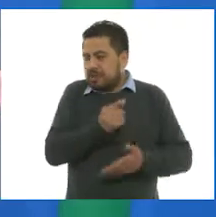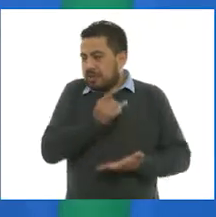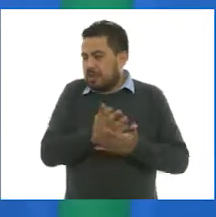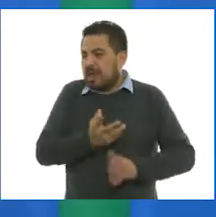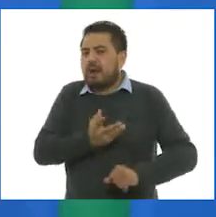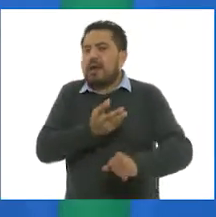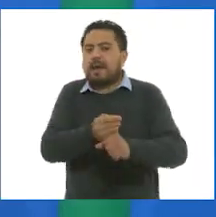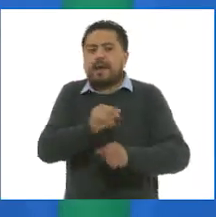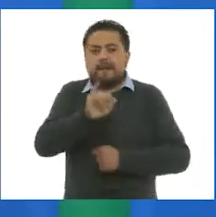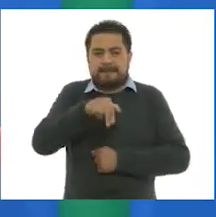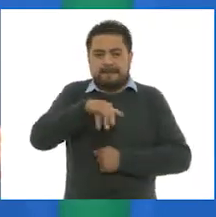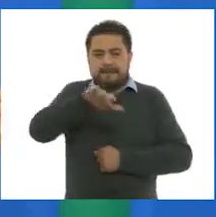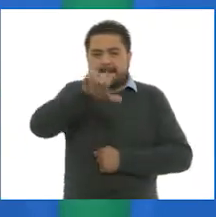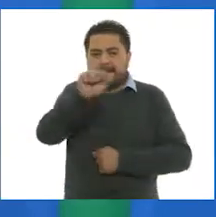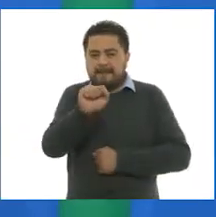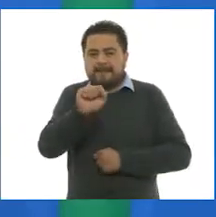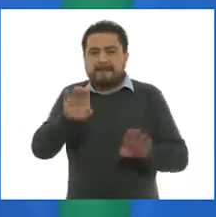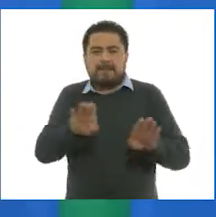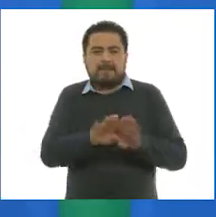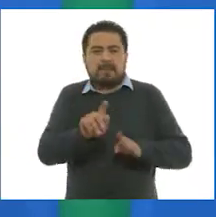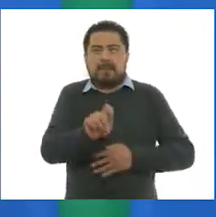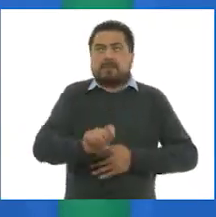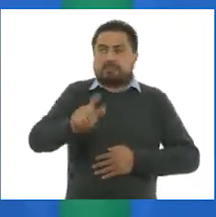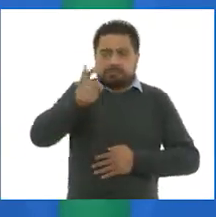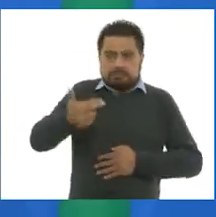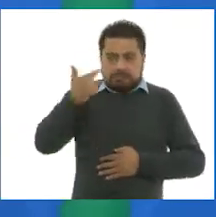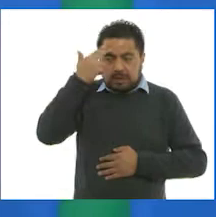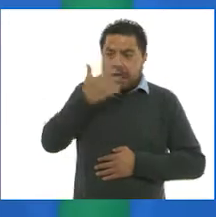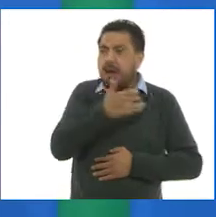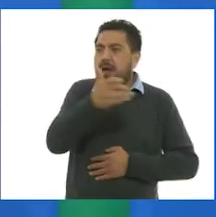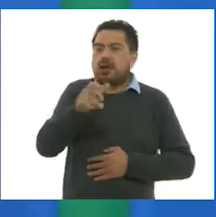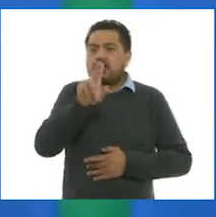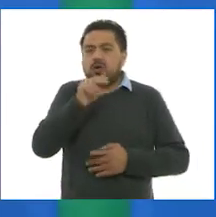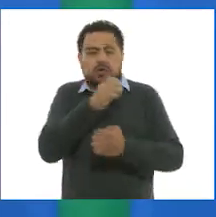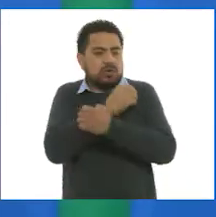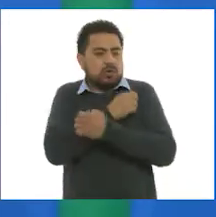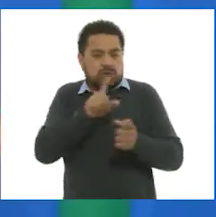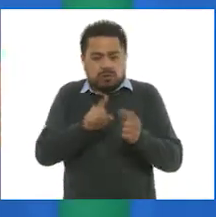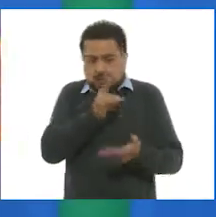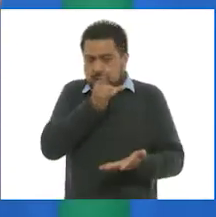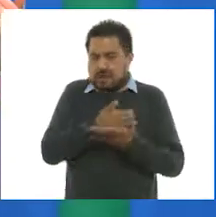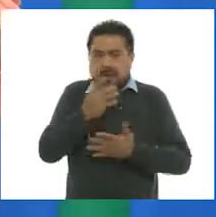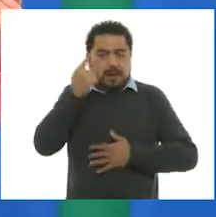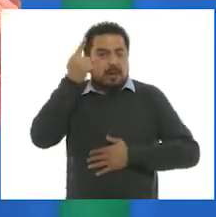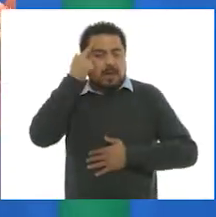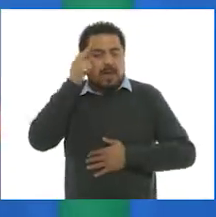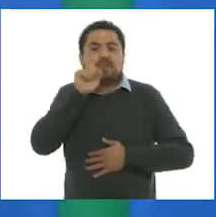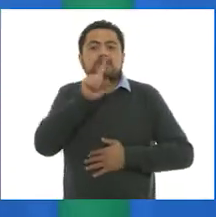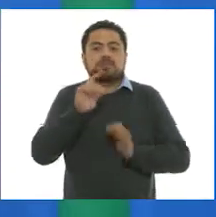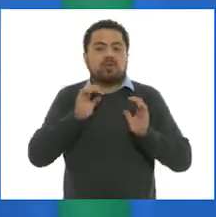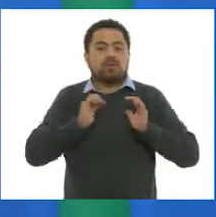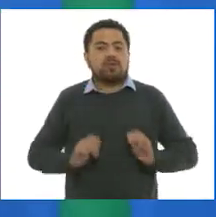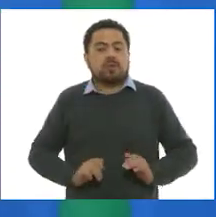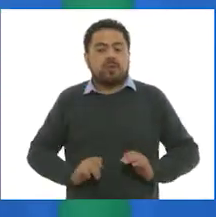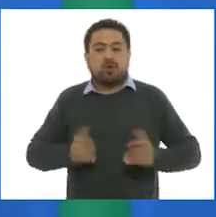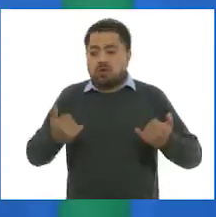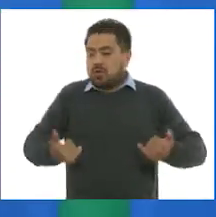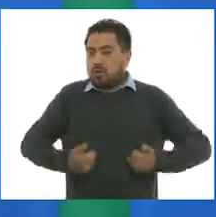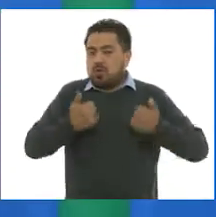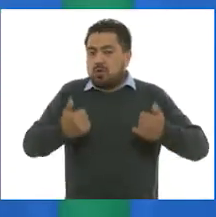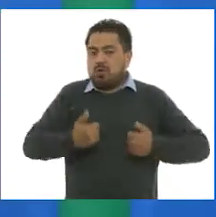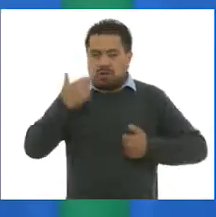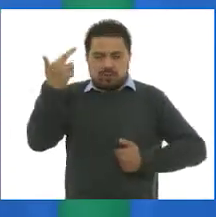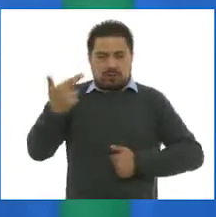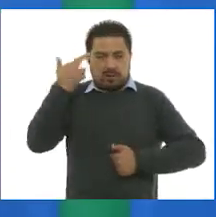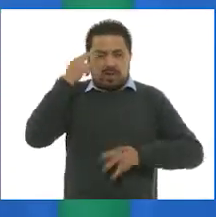agregar que los incas, tanto nobles como campesinos, no solo se educaban en lo mental, sino también en lo físico. Los jóvenes nobles,